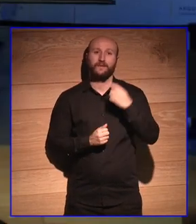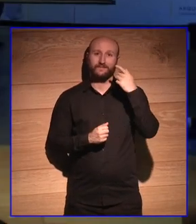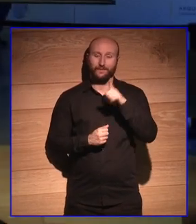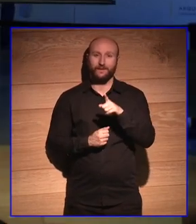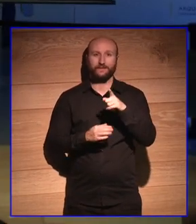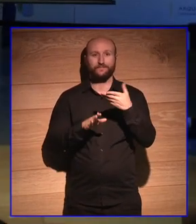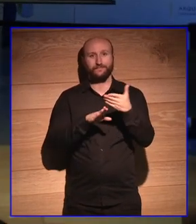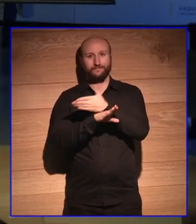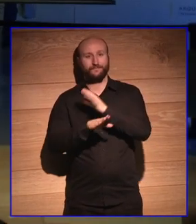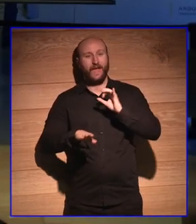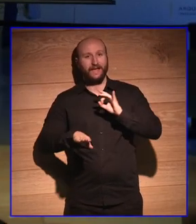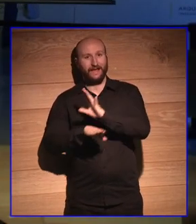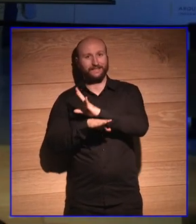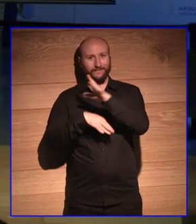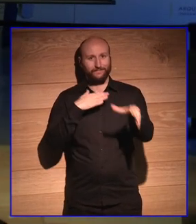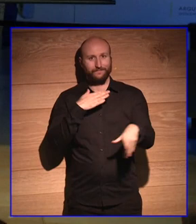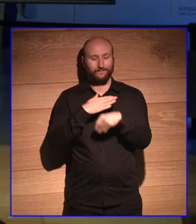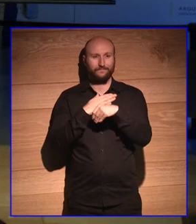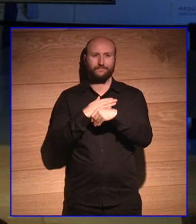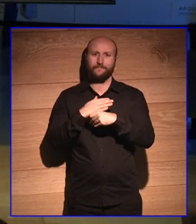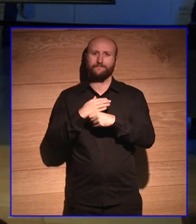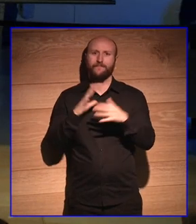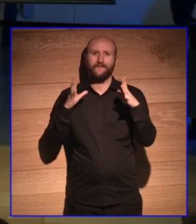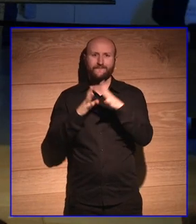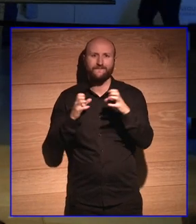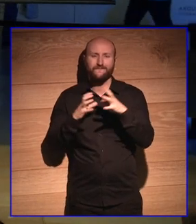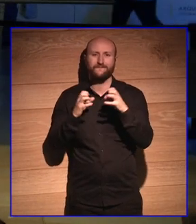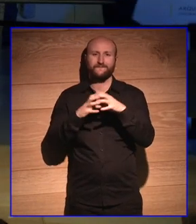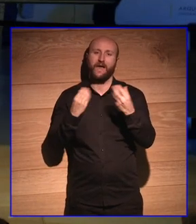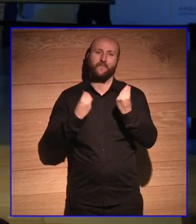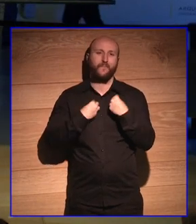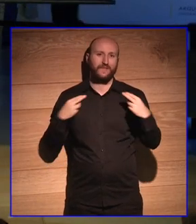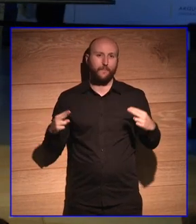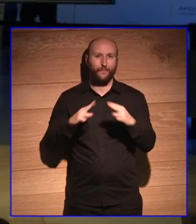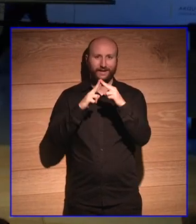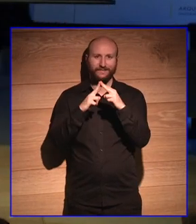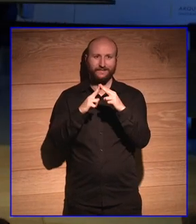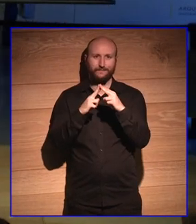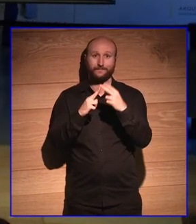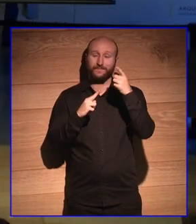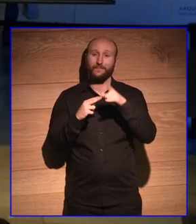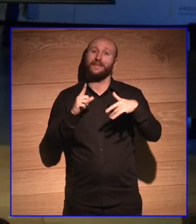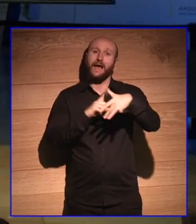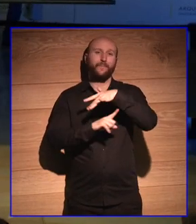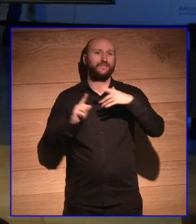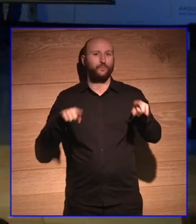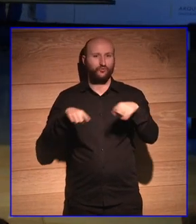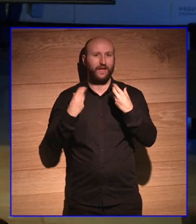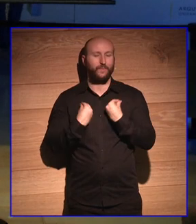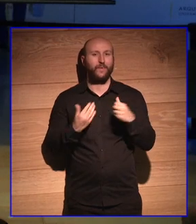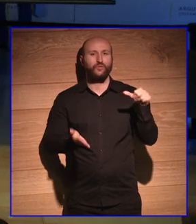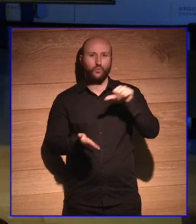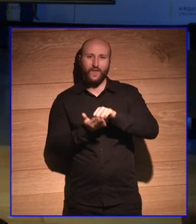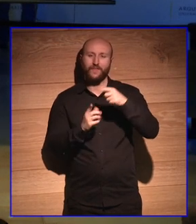anteriormente mencionada el entusiasmo de la compositora con su nueva vida en parís y con el ambiente musical que está viviendo en la ciudad y en su